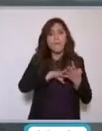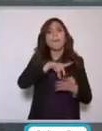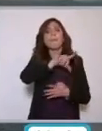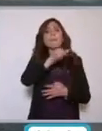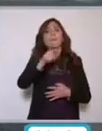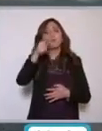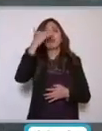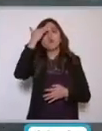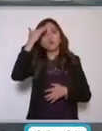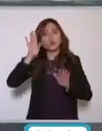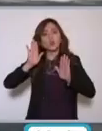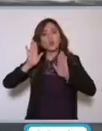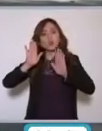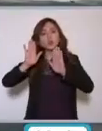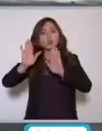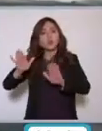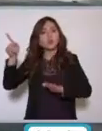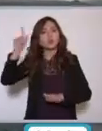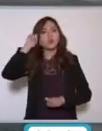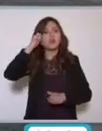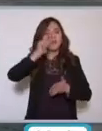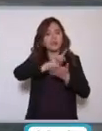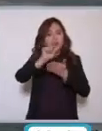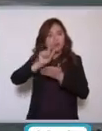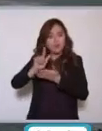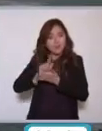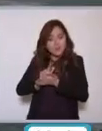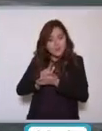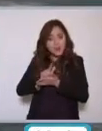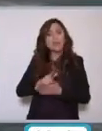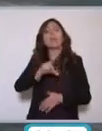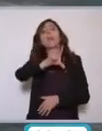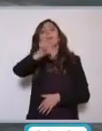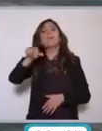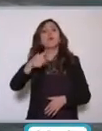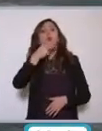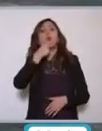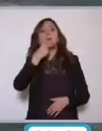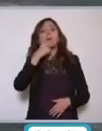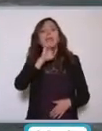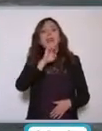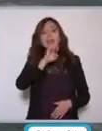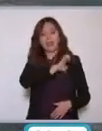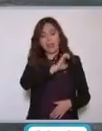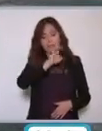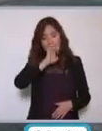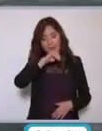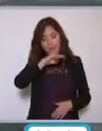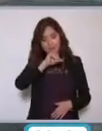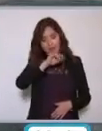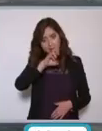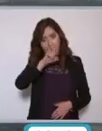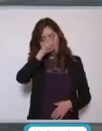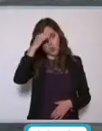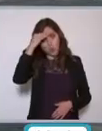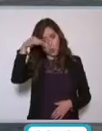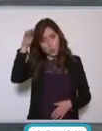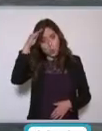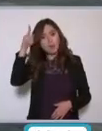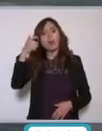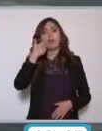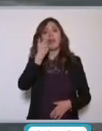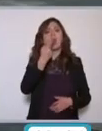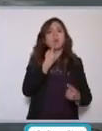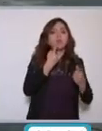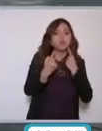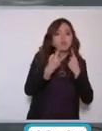tienen retenido en la intendencia, mientras un embajador cubano va y trata de negociar con